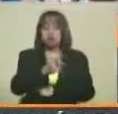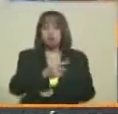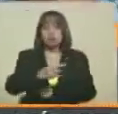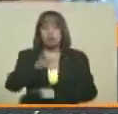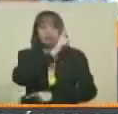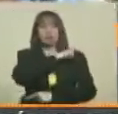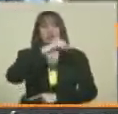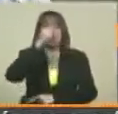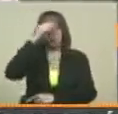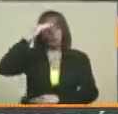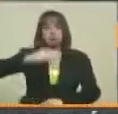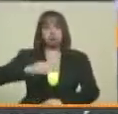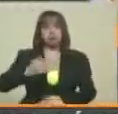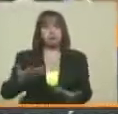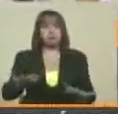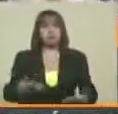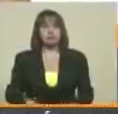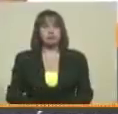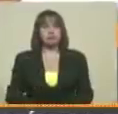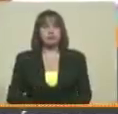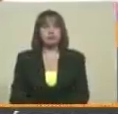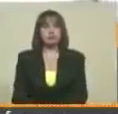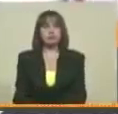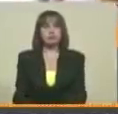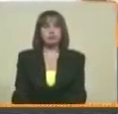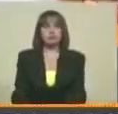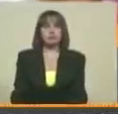Estoy dispuesto ya.